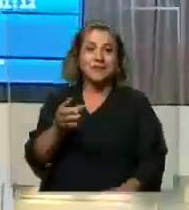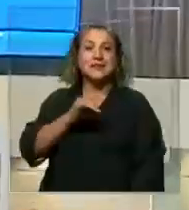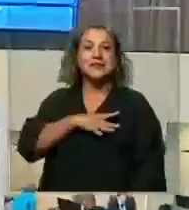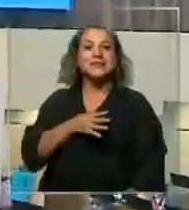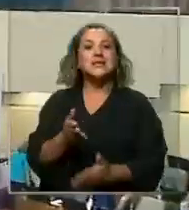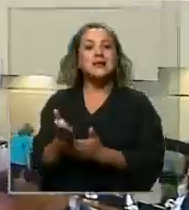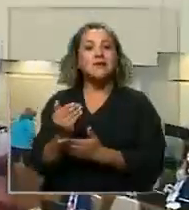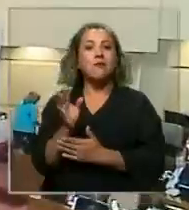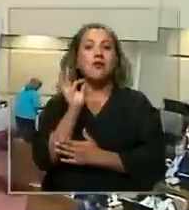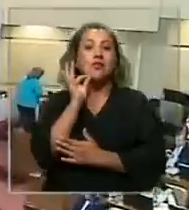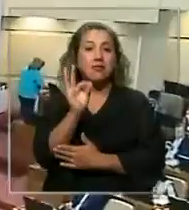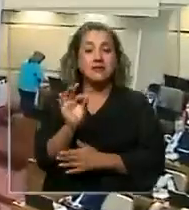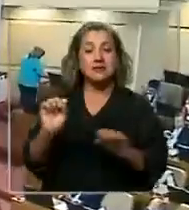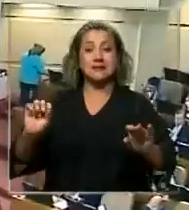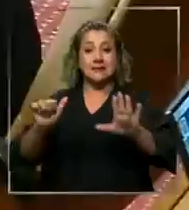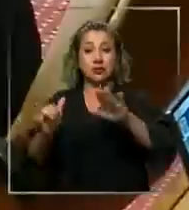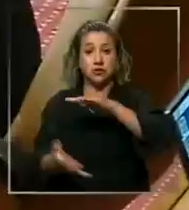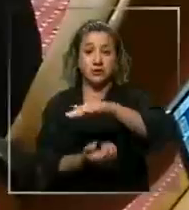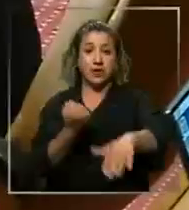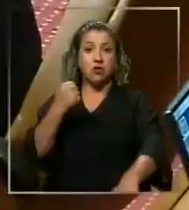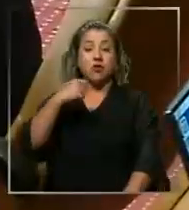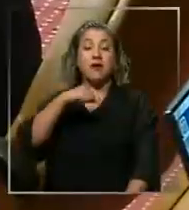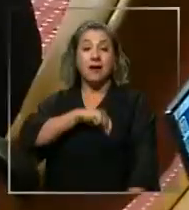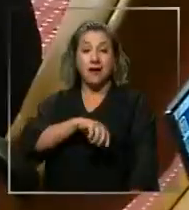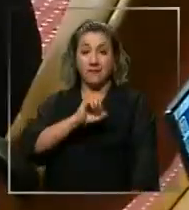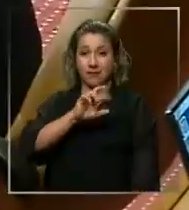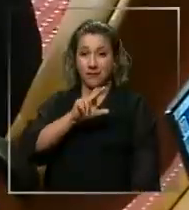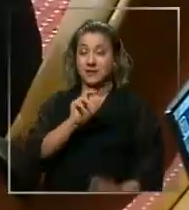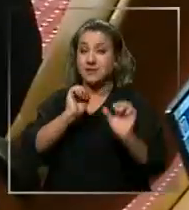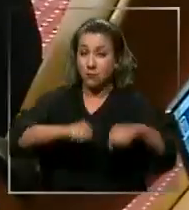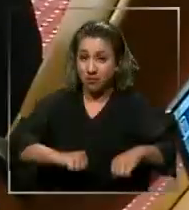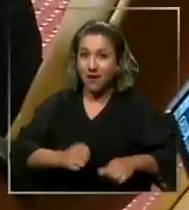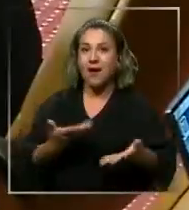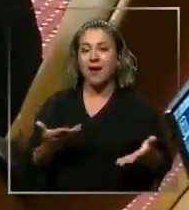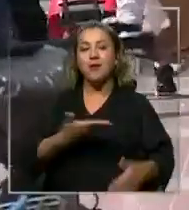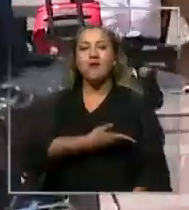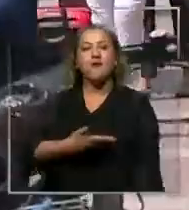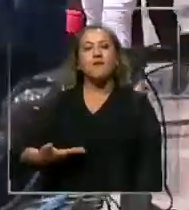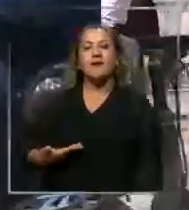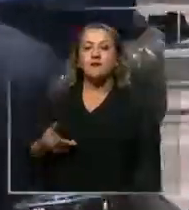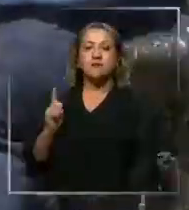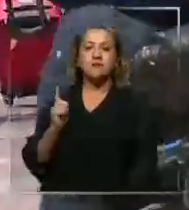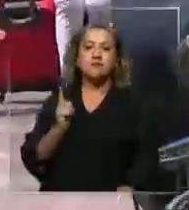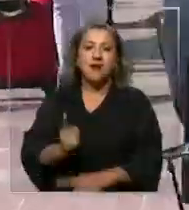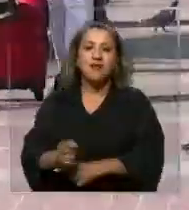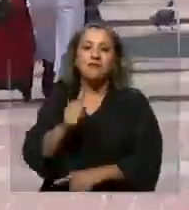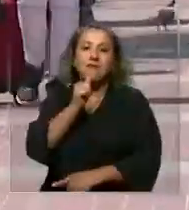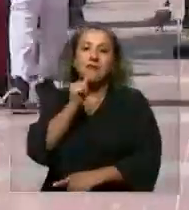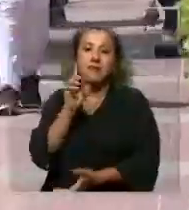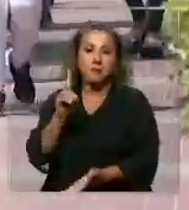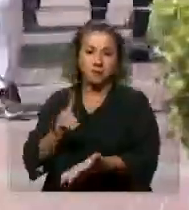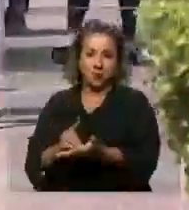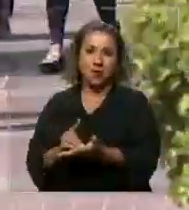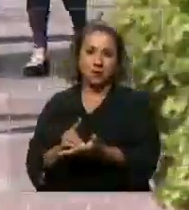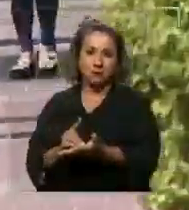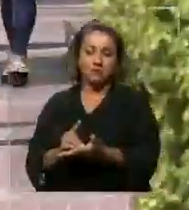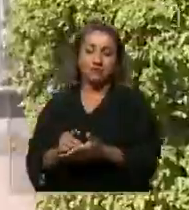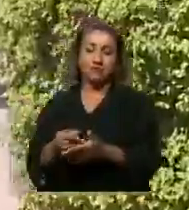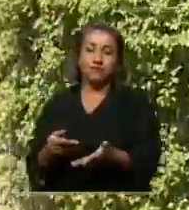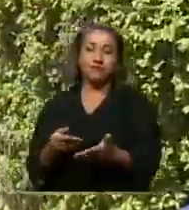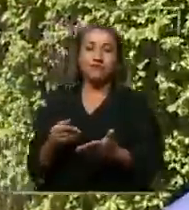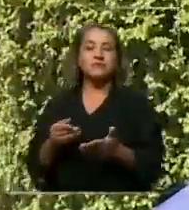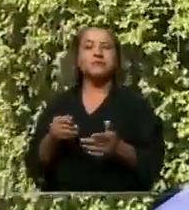chile vamos advierten que si el sexto retiro se aprueba Será porque el gobierno no ordena a sus diputados los